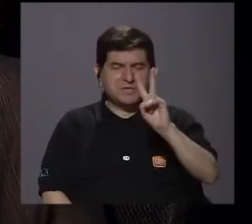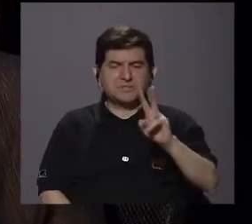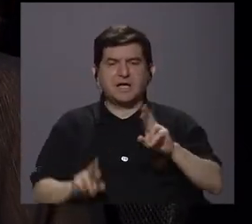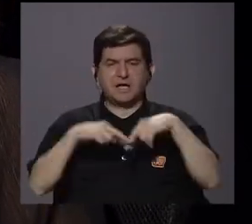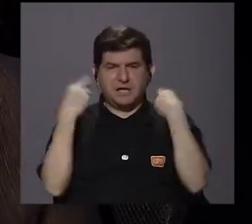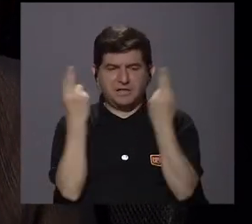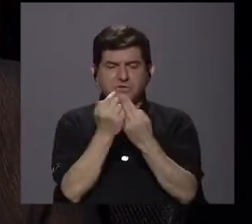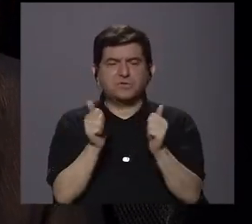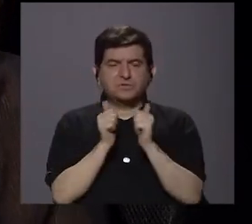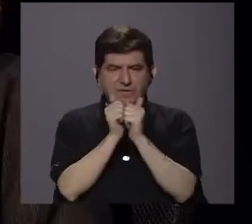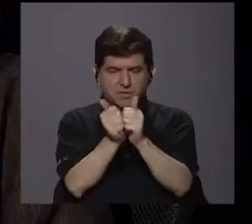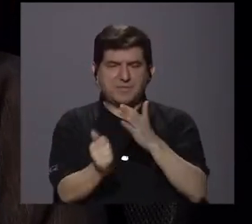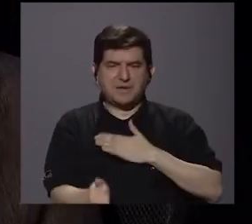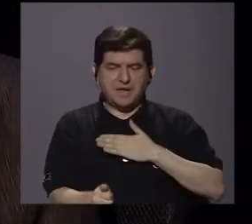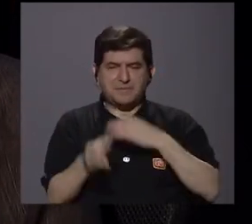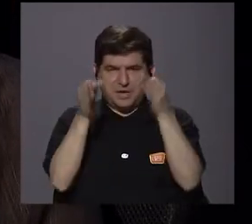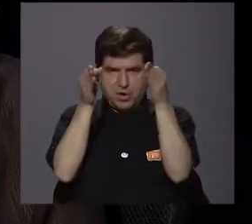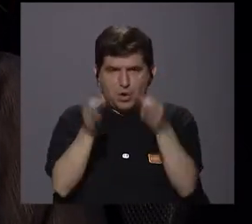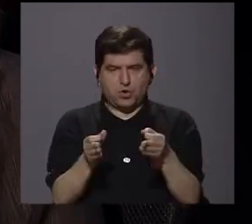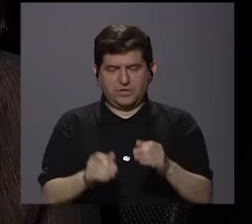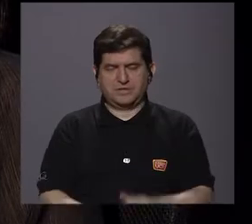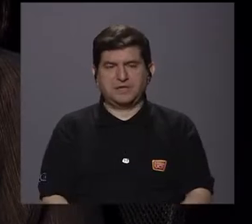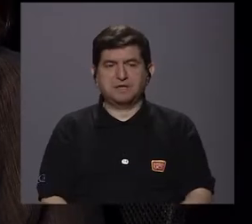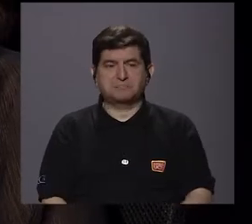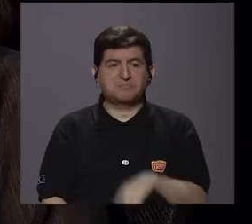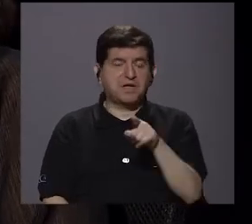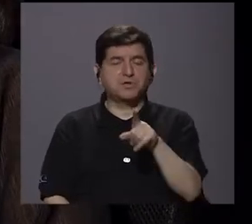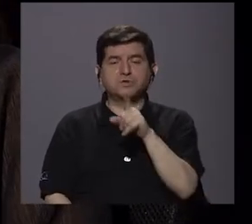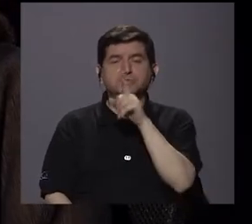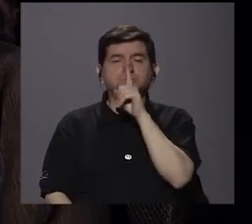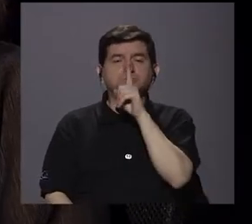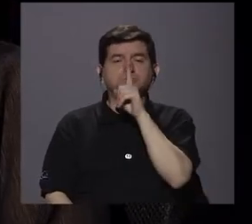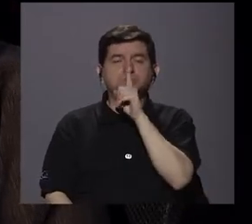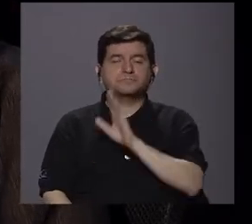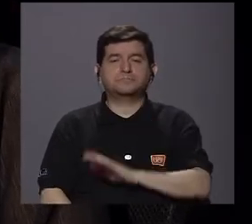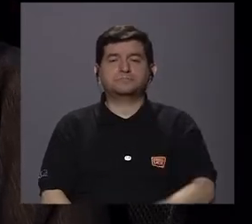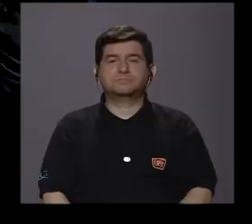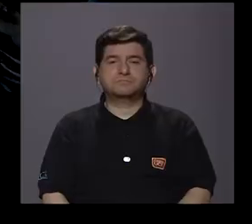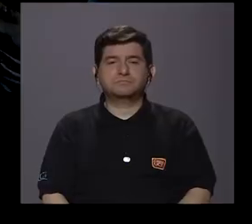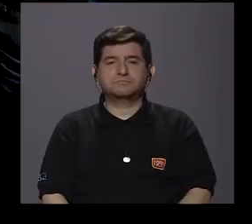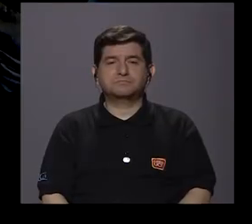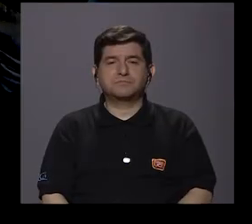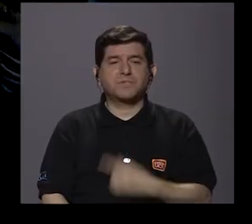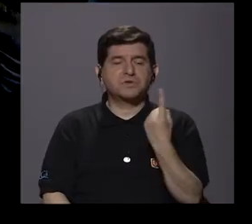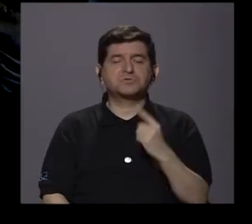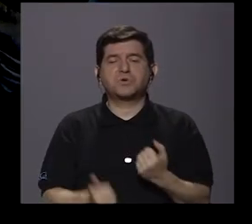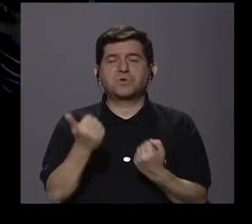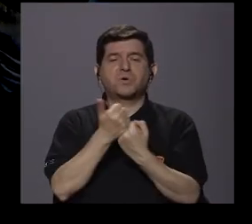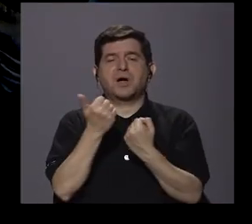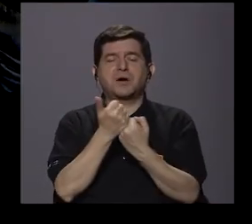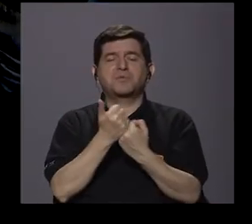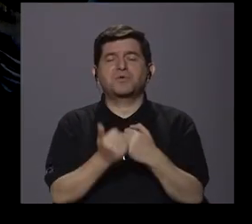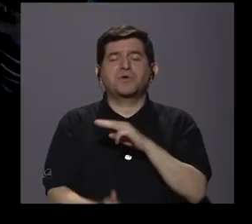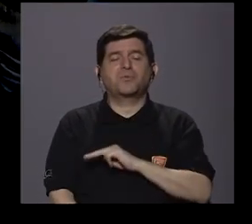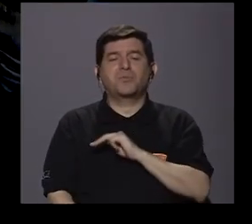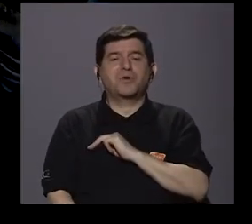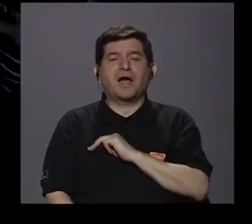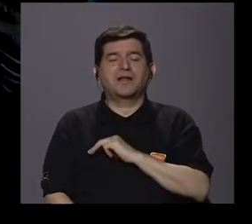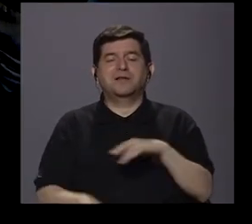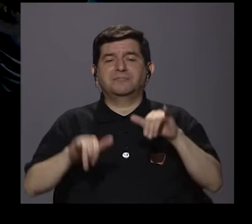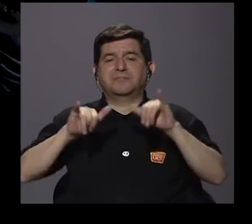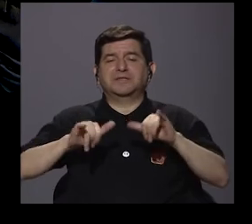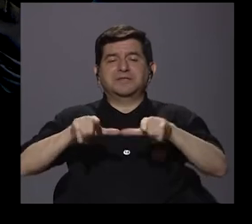en 2 audiencias conmigo en la corte. Se limitaron a no decir nada, básicamente estar ahí apoyándome a mí